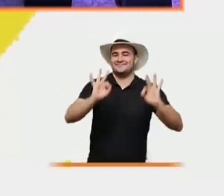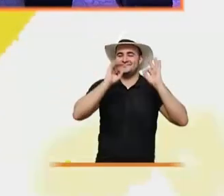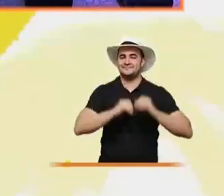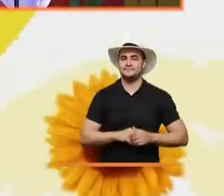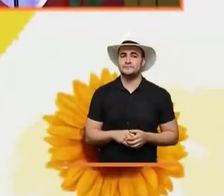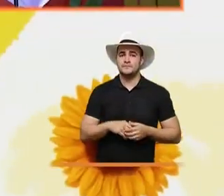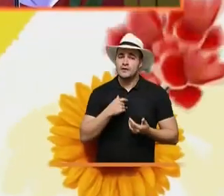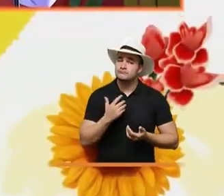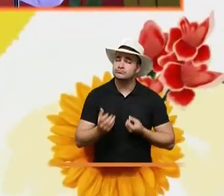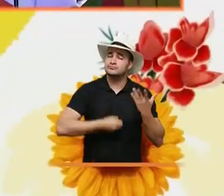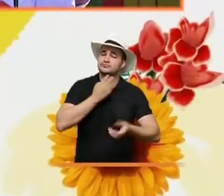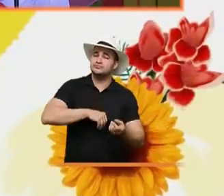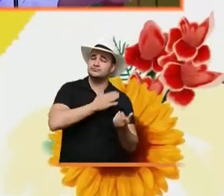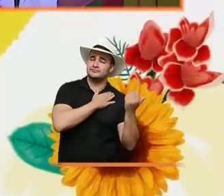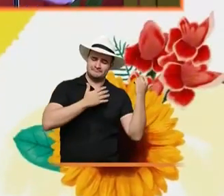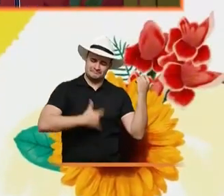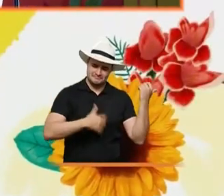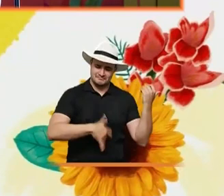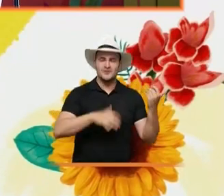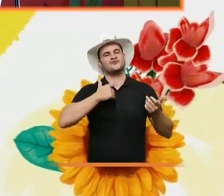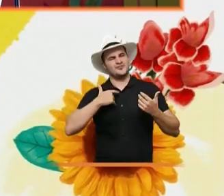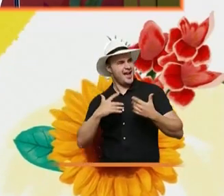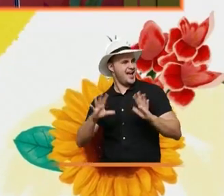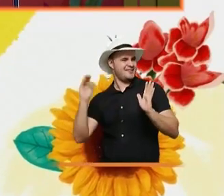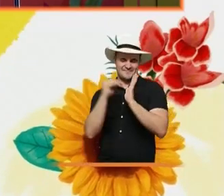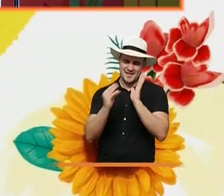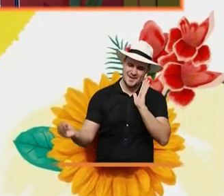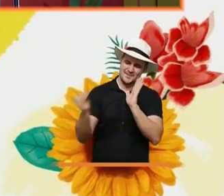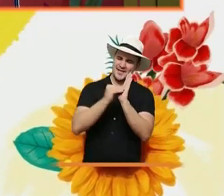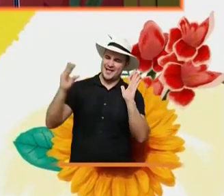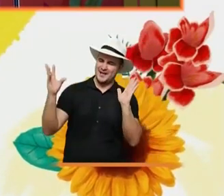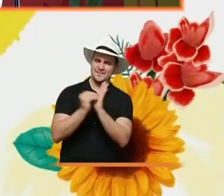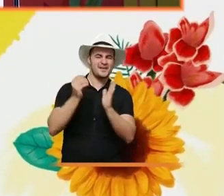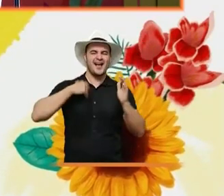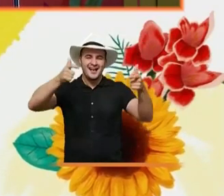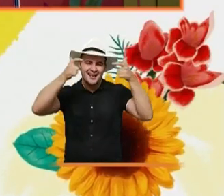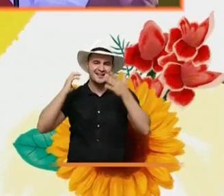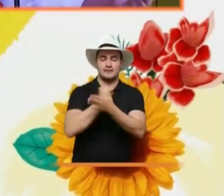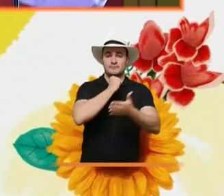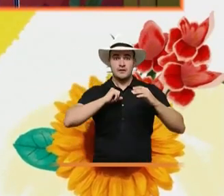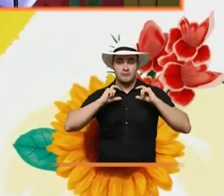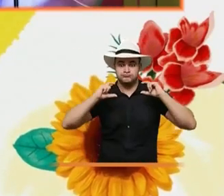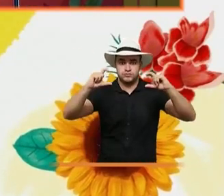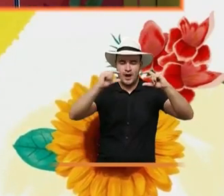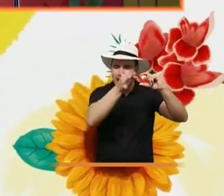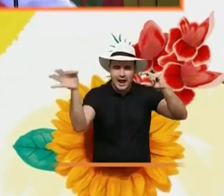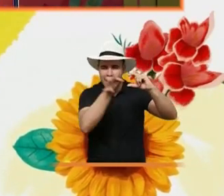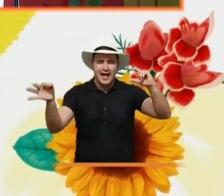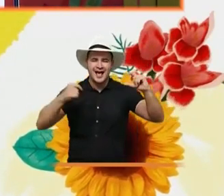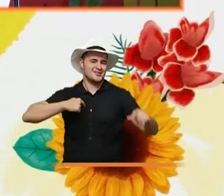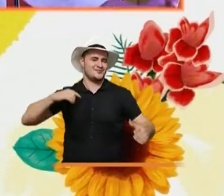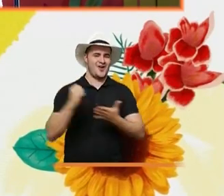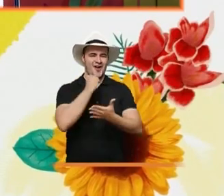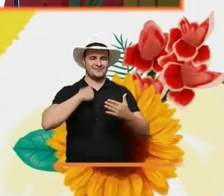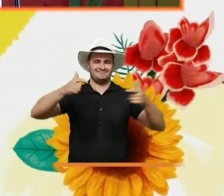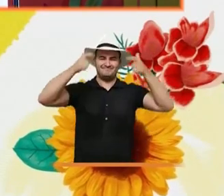mérito ya estoy haciendo historia y en un párrafo dirá cuando vio